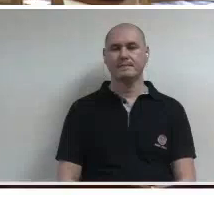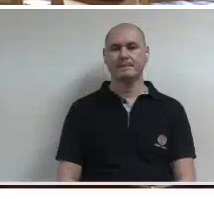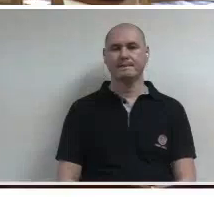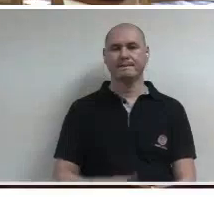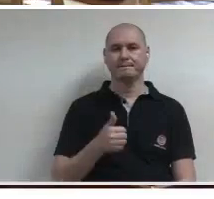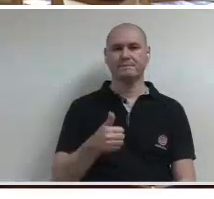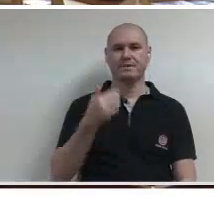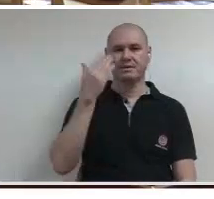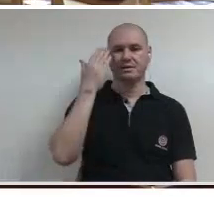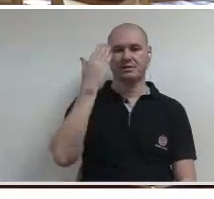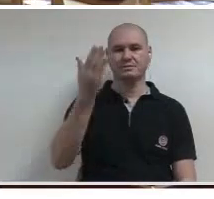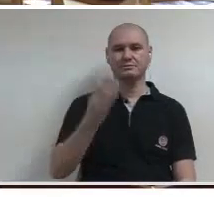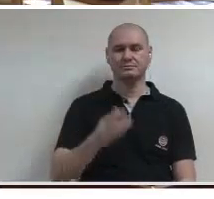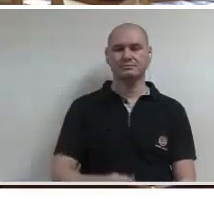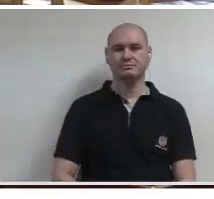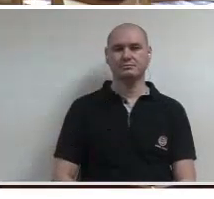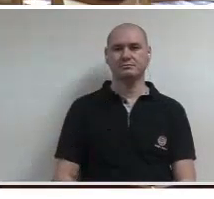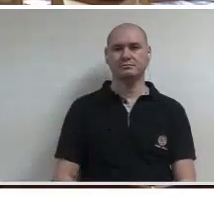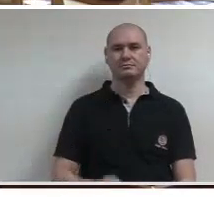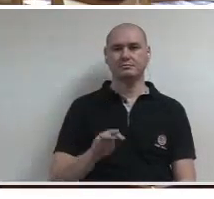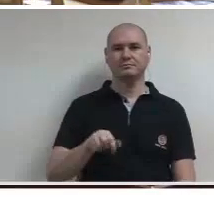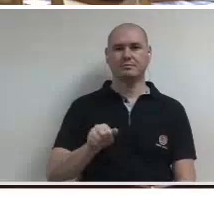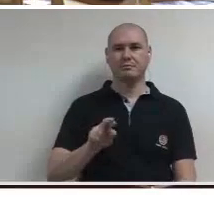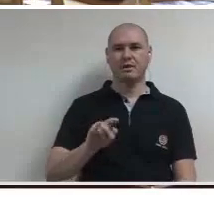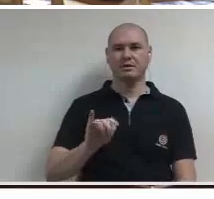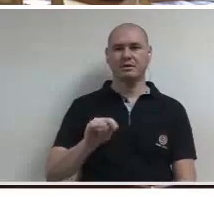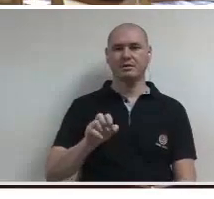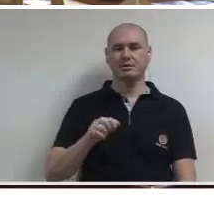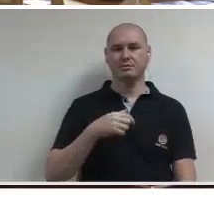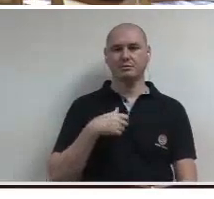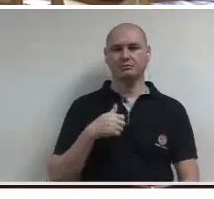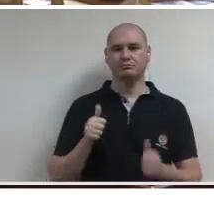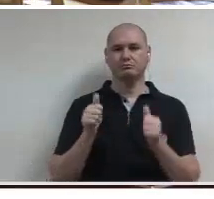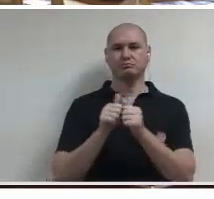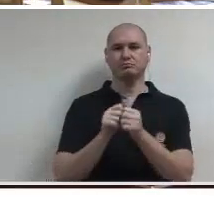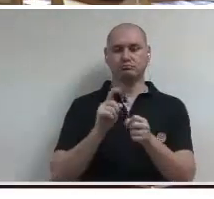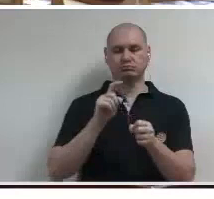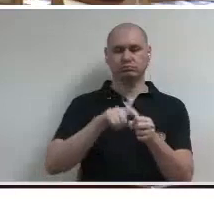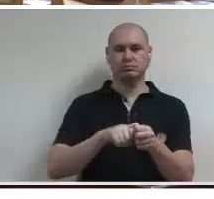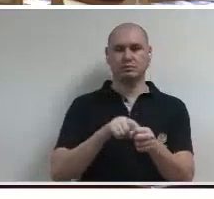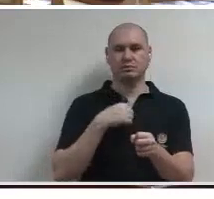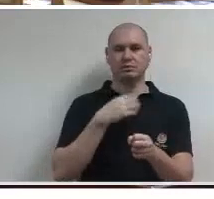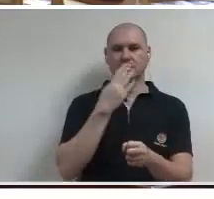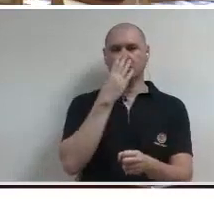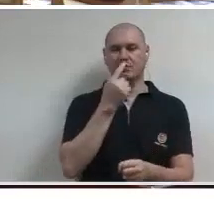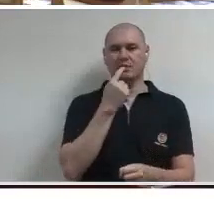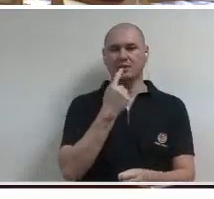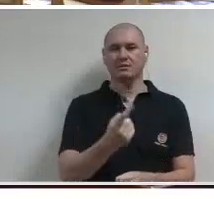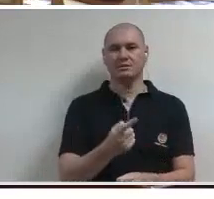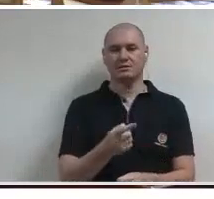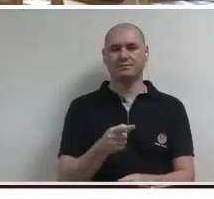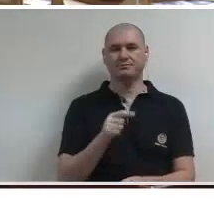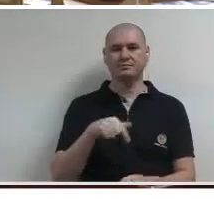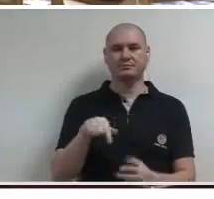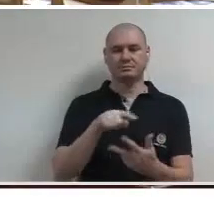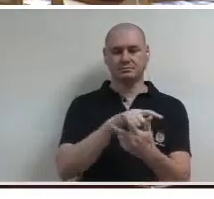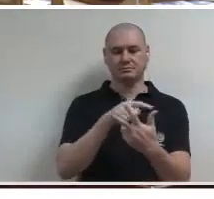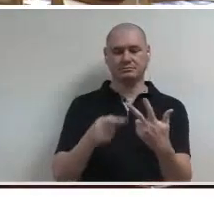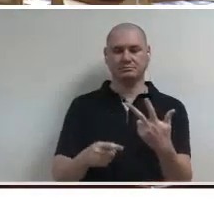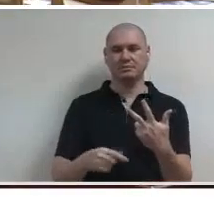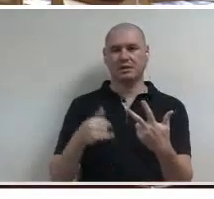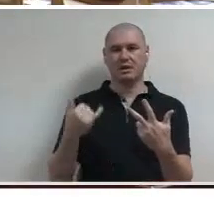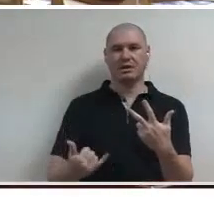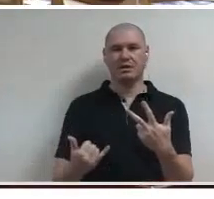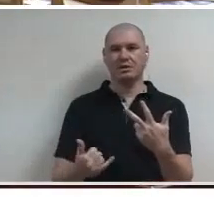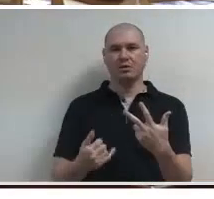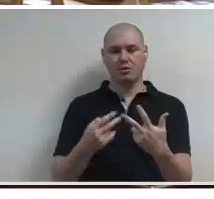Gracias, muy amable, ministro. Ministro Martínez Simón. Al tiempo de acompañar la propuesta, quiero hacer mención simplemente que... A Monilla Villa Veja,